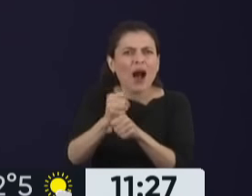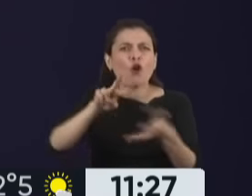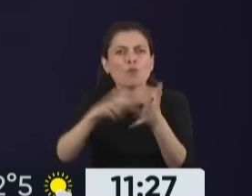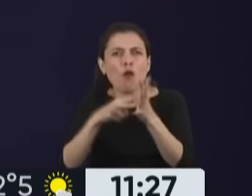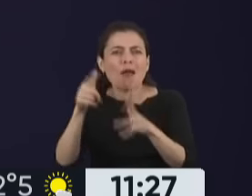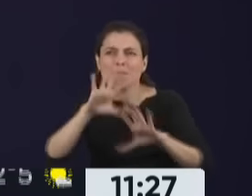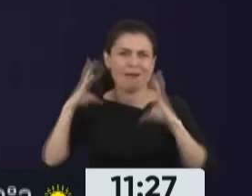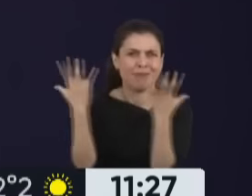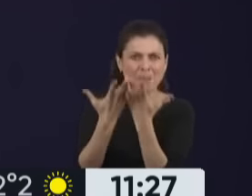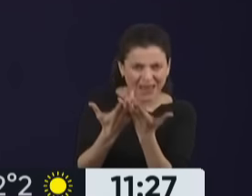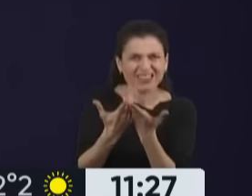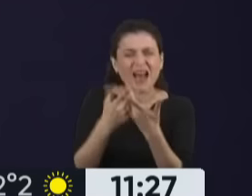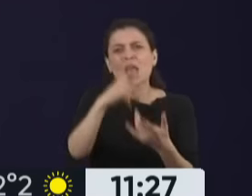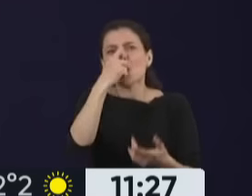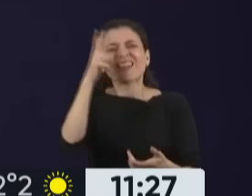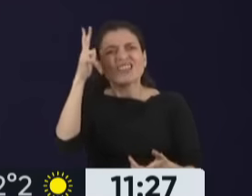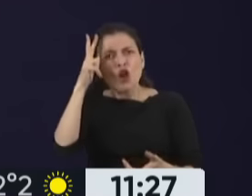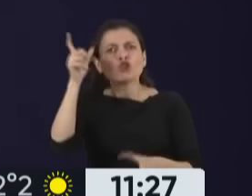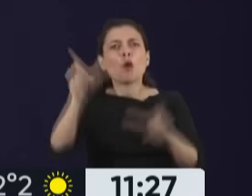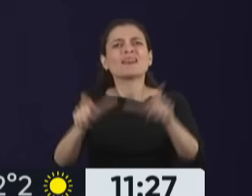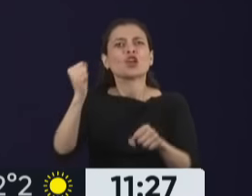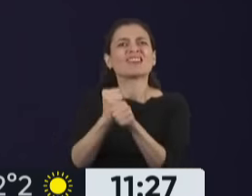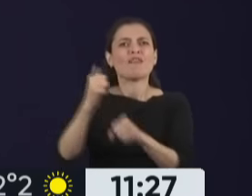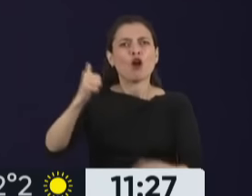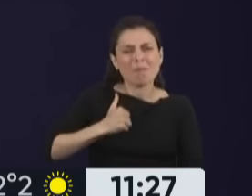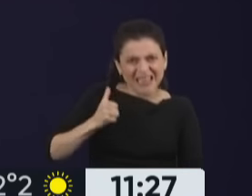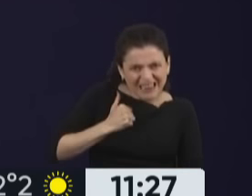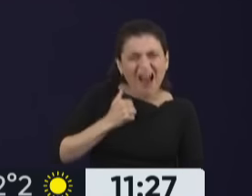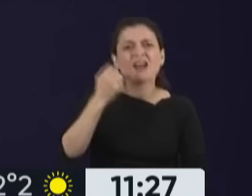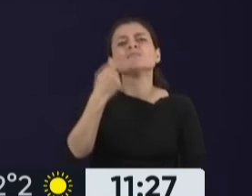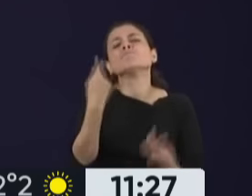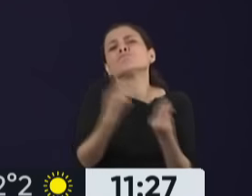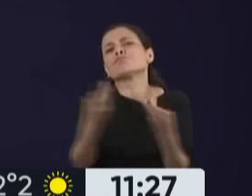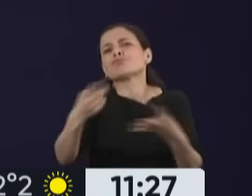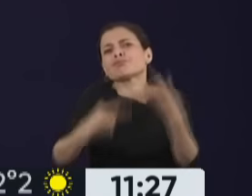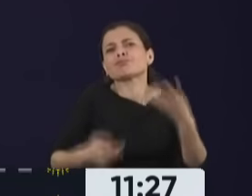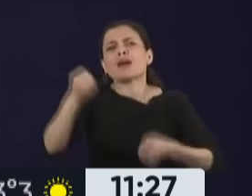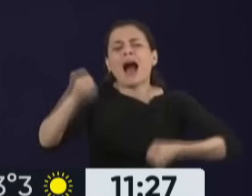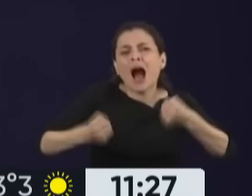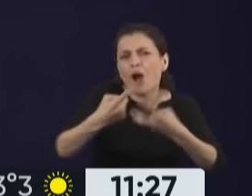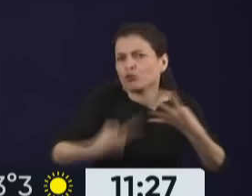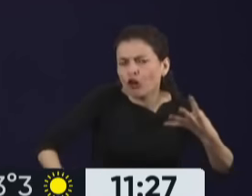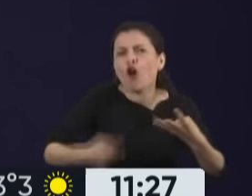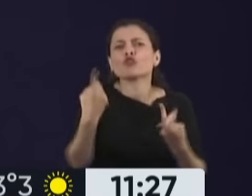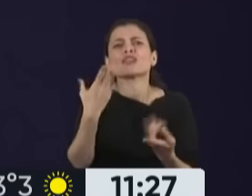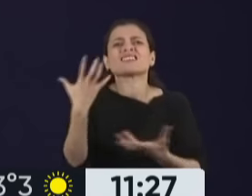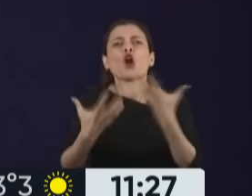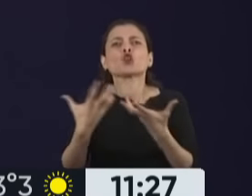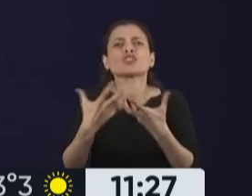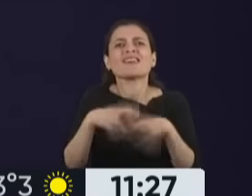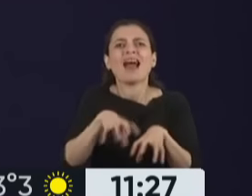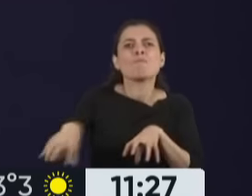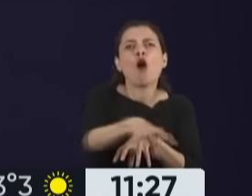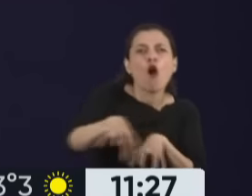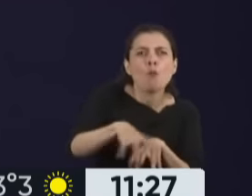con 28 efectivos militares, 4 vehículos especiales y una cocina móvil. Todo este detalle después se los podemos pasar con algún grado